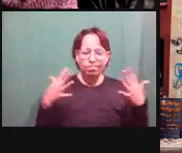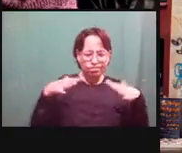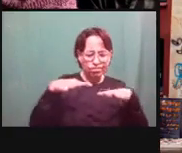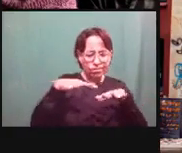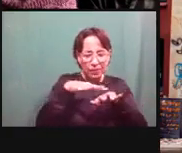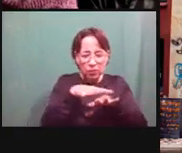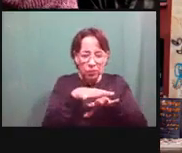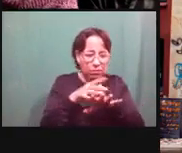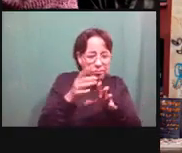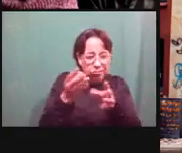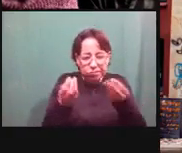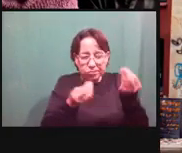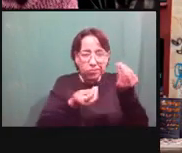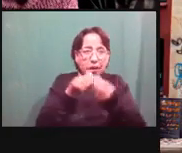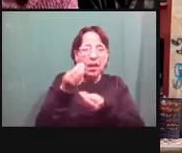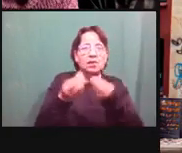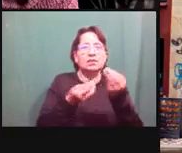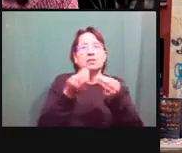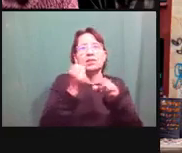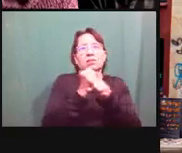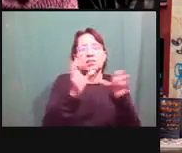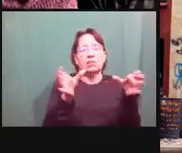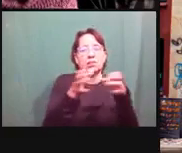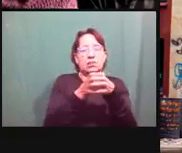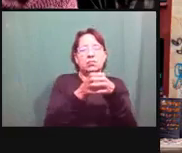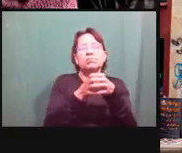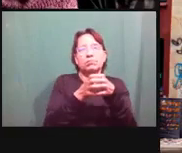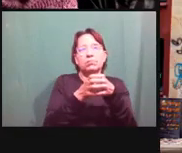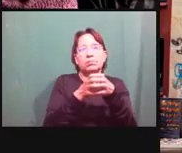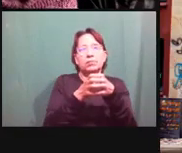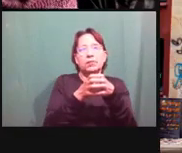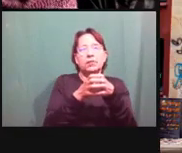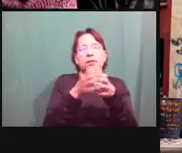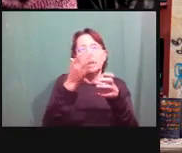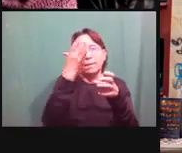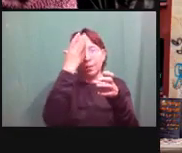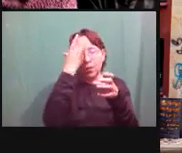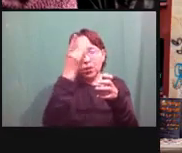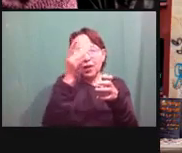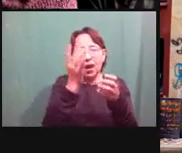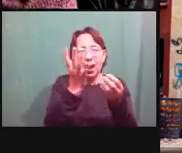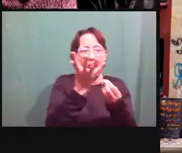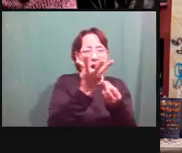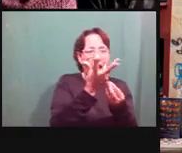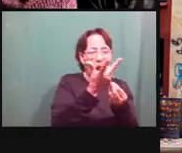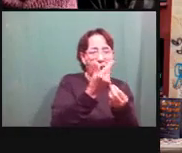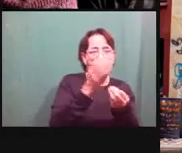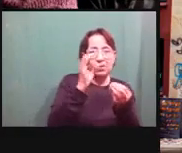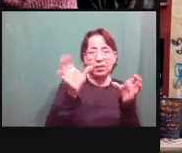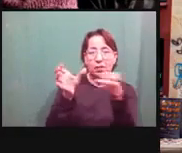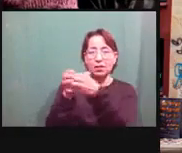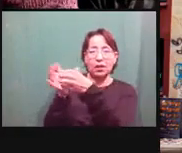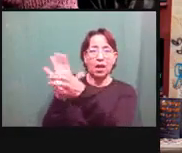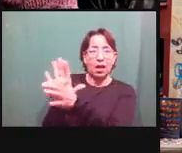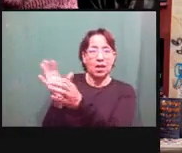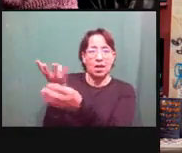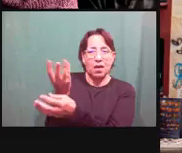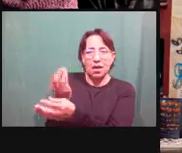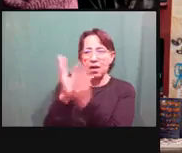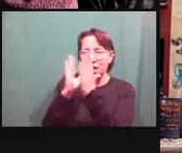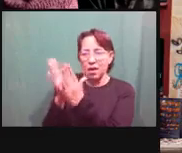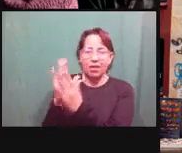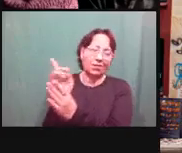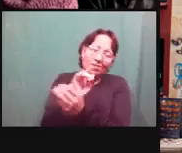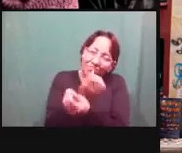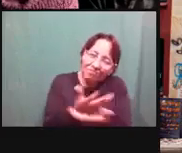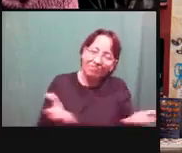lo periférico, por descentralizar precisamente el arte de donde suele estar centralizado. Entonces, aquí era